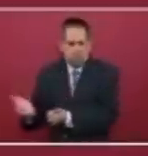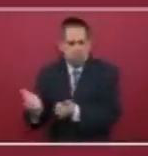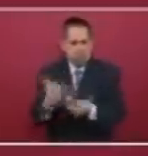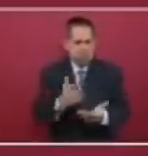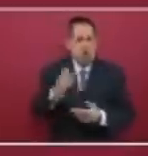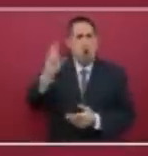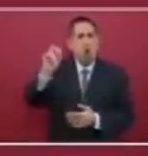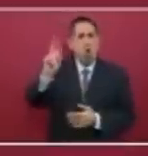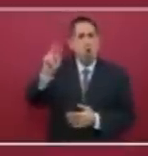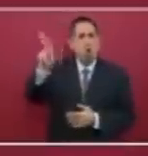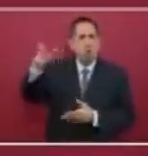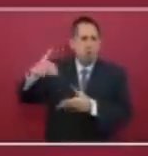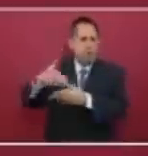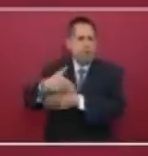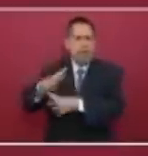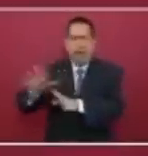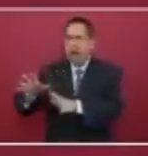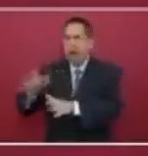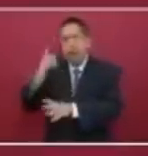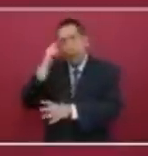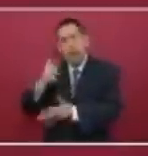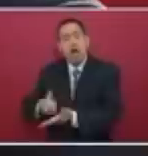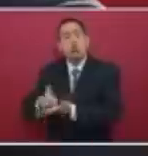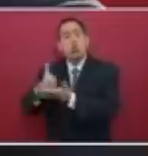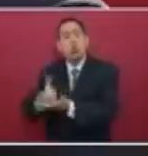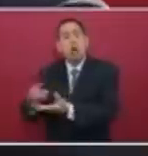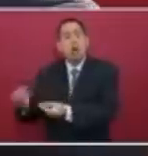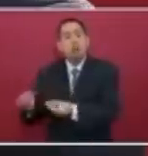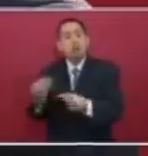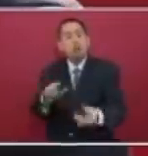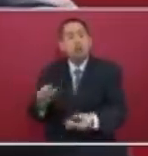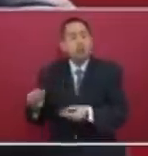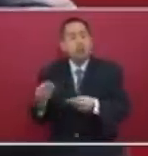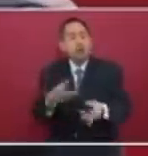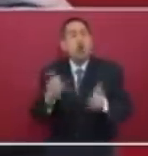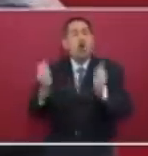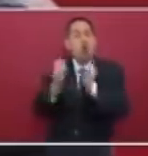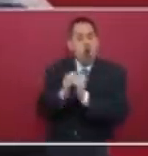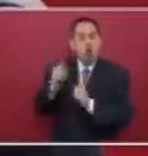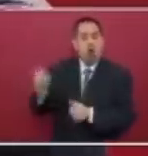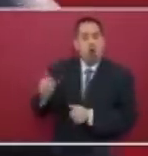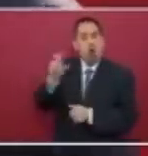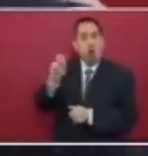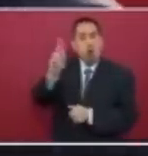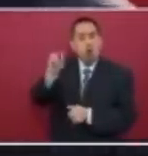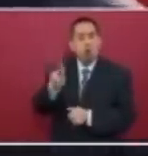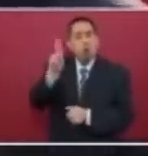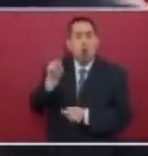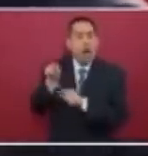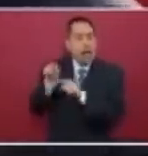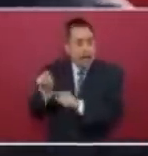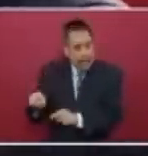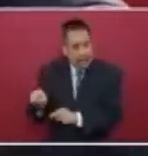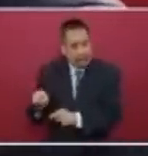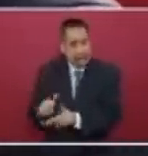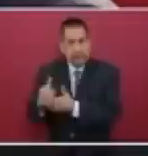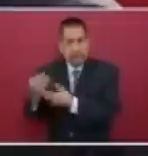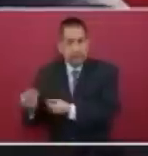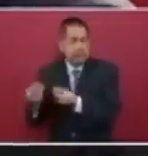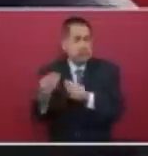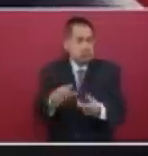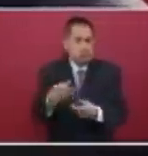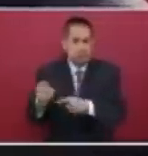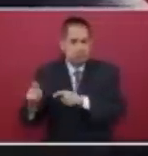naciones unidas- y que sea a través de las naciones unidas que se